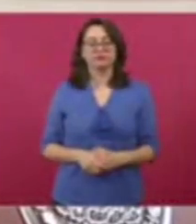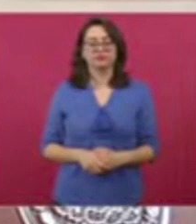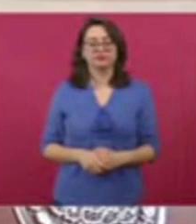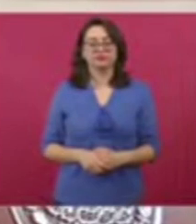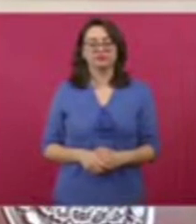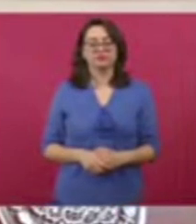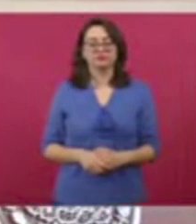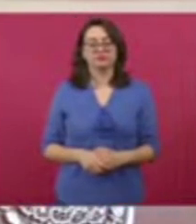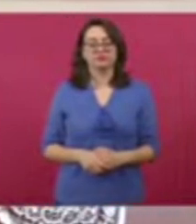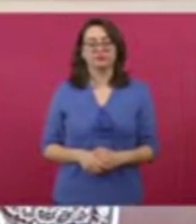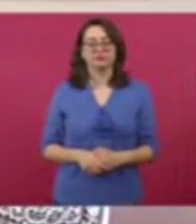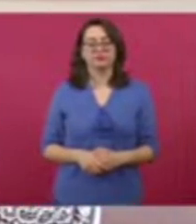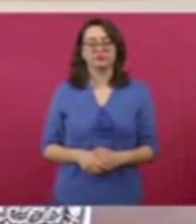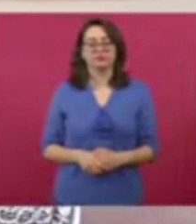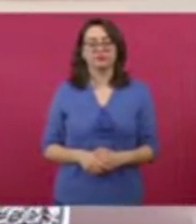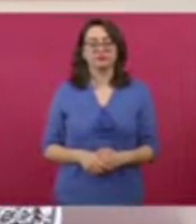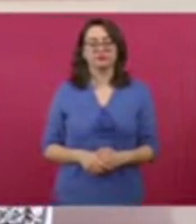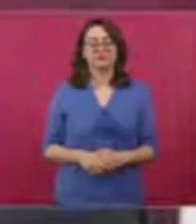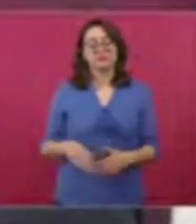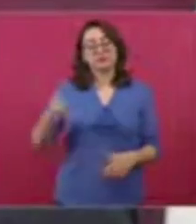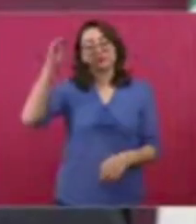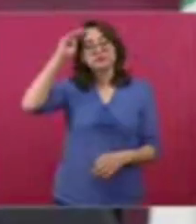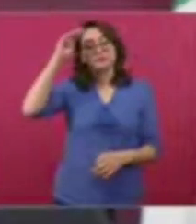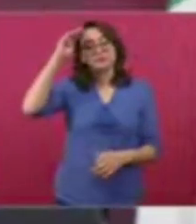Pienso que a mediados de semana